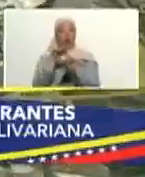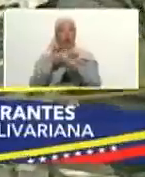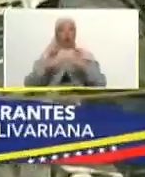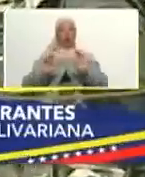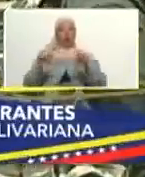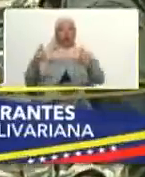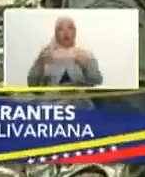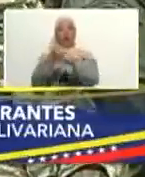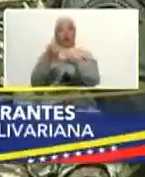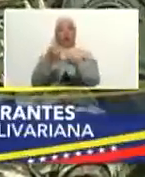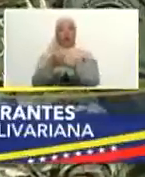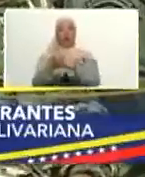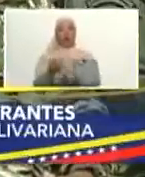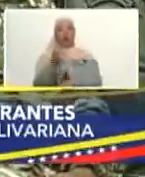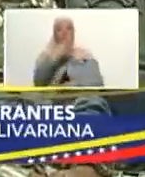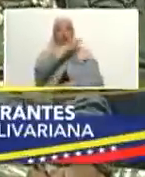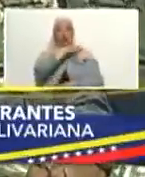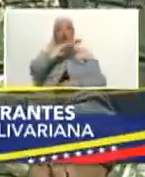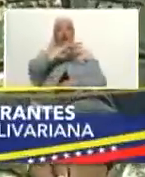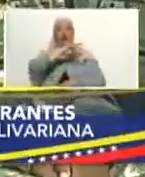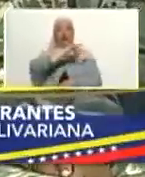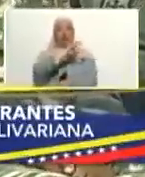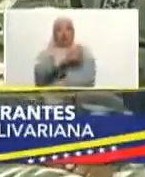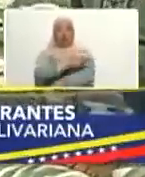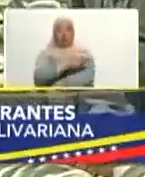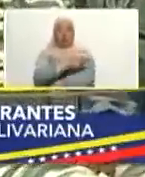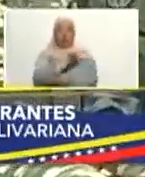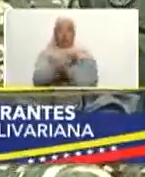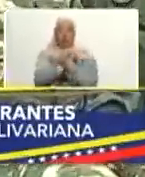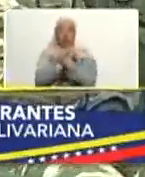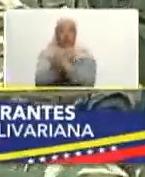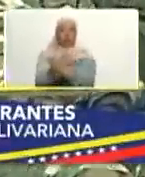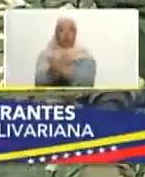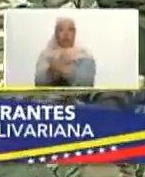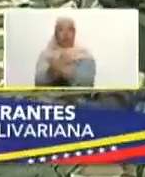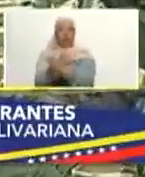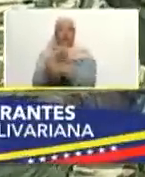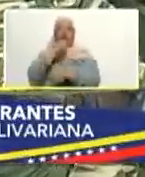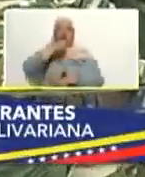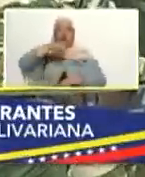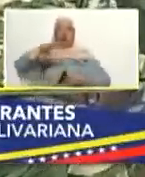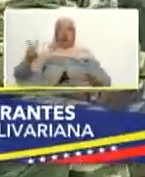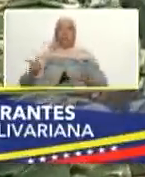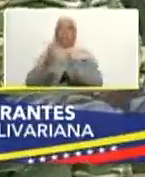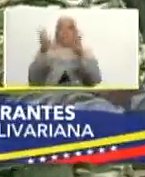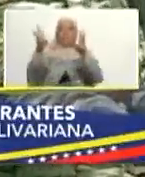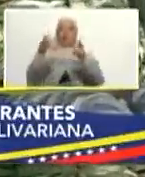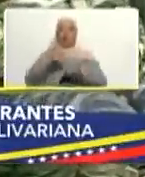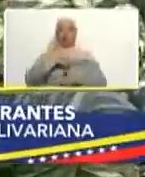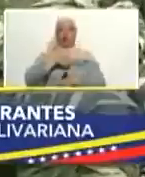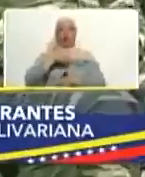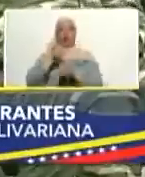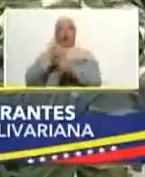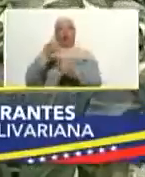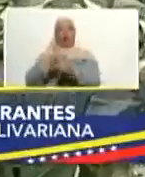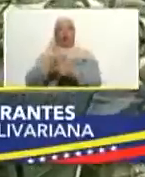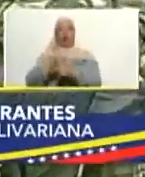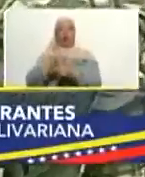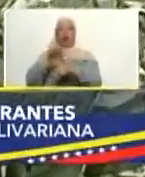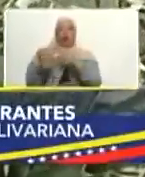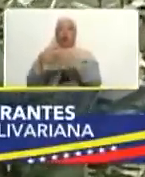renacido, mi comandante en jefe, como una fuerza armada victoriosa, vigorosa en el cumplimiento de sus